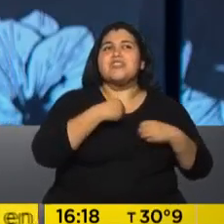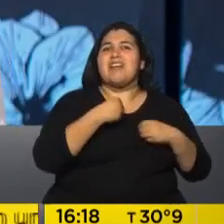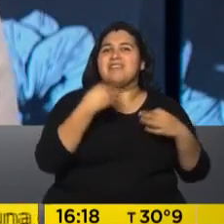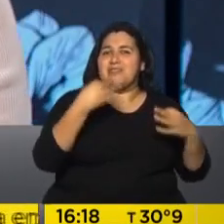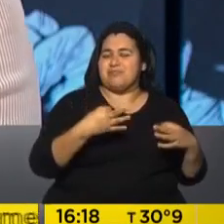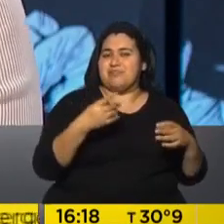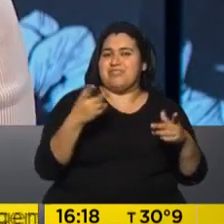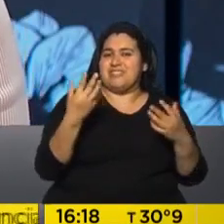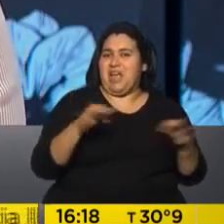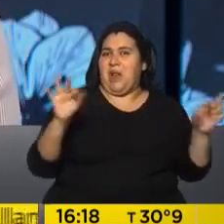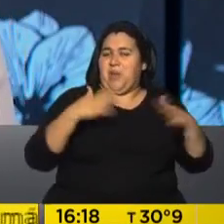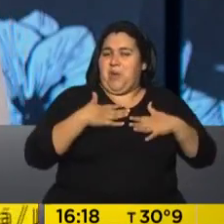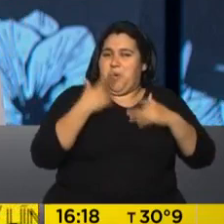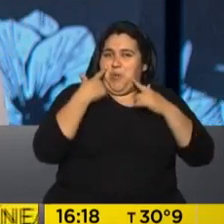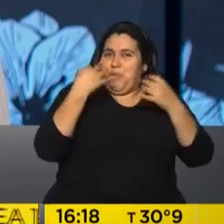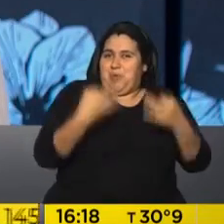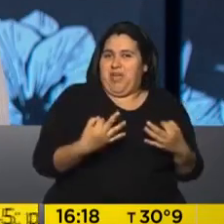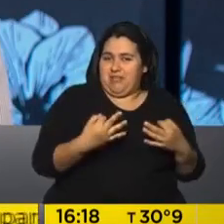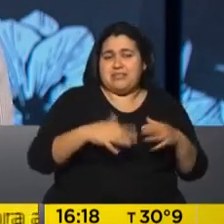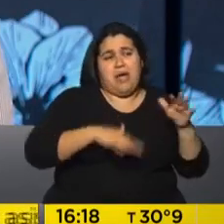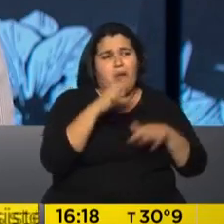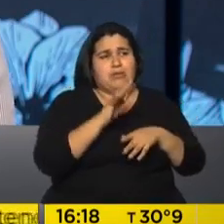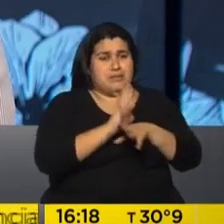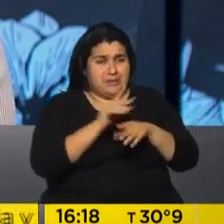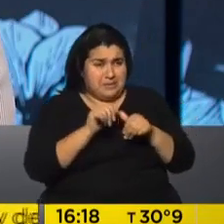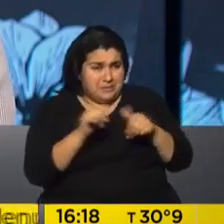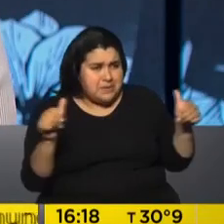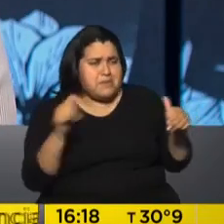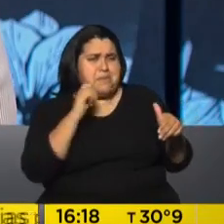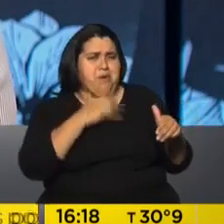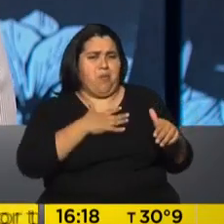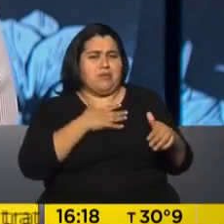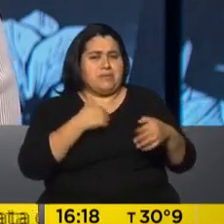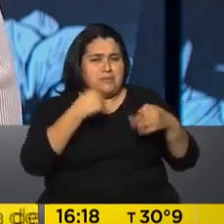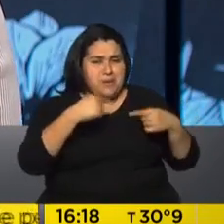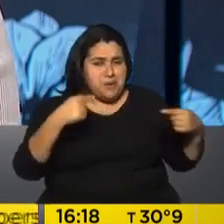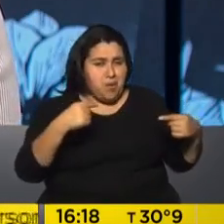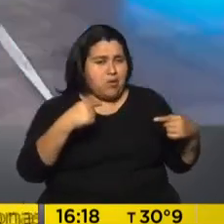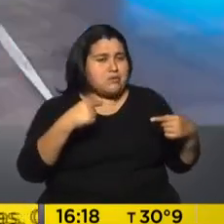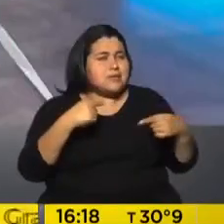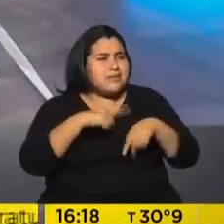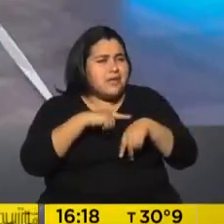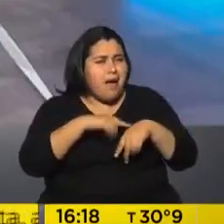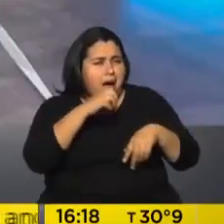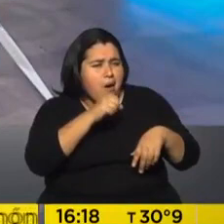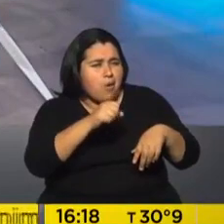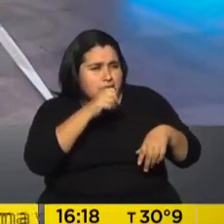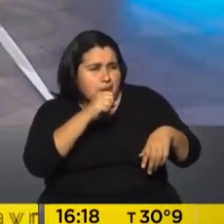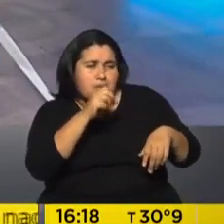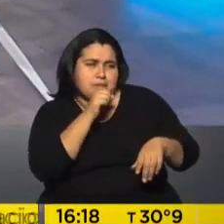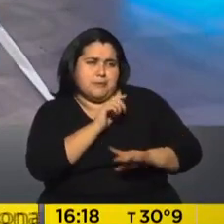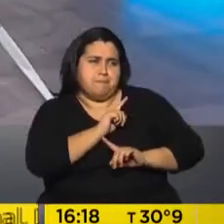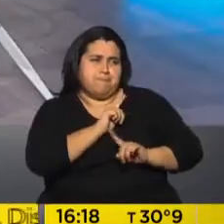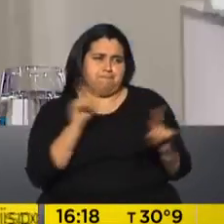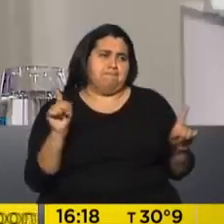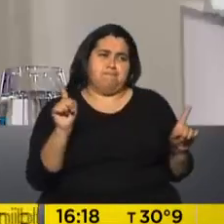veces lo que sucede conviene, pero bueno, no está bueno que nos dejemos llevar tanto. Siempre no, pero